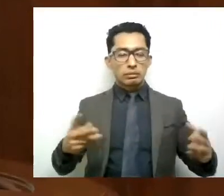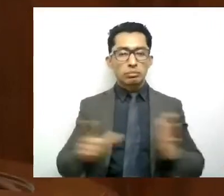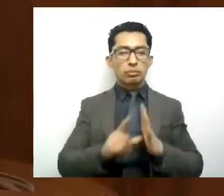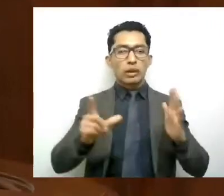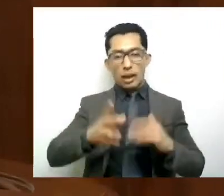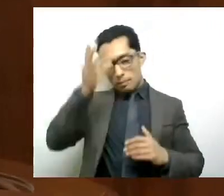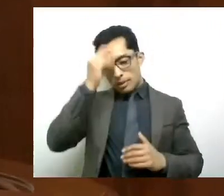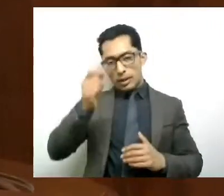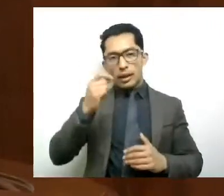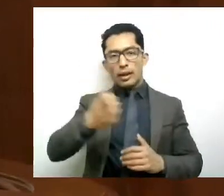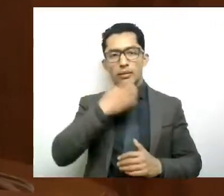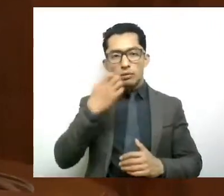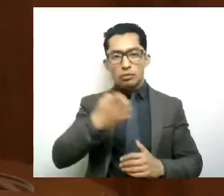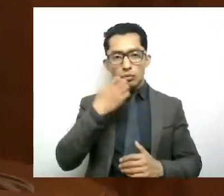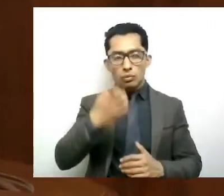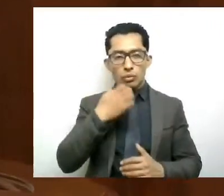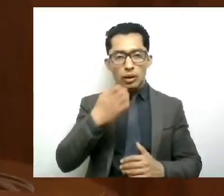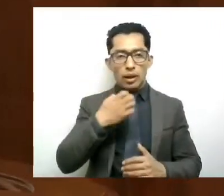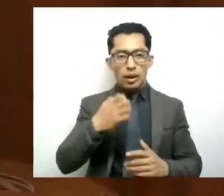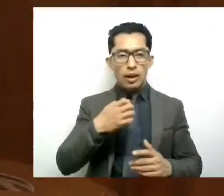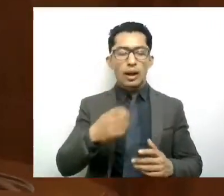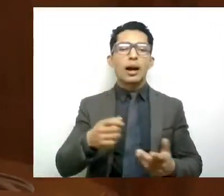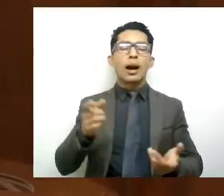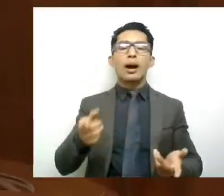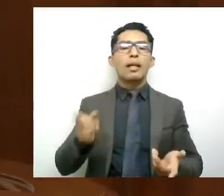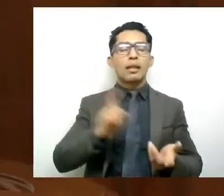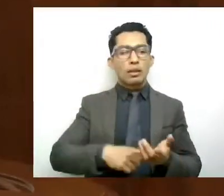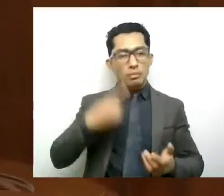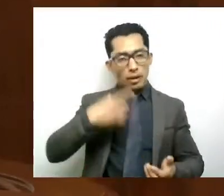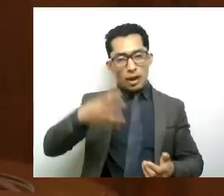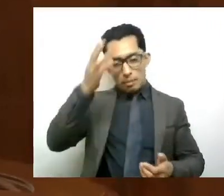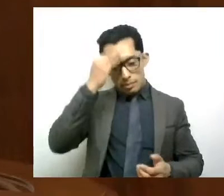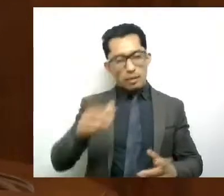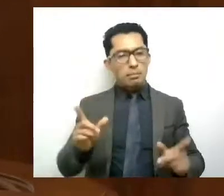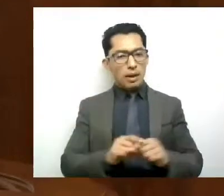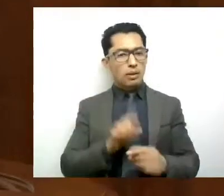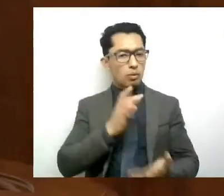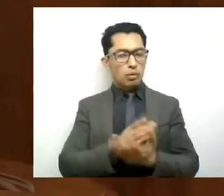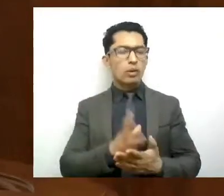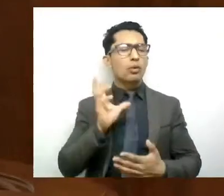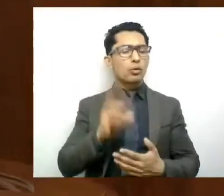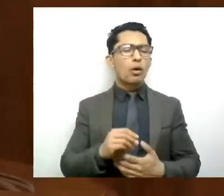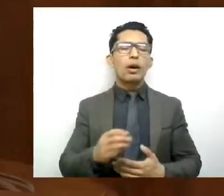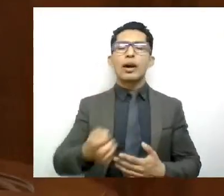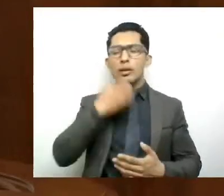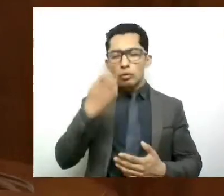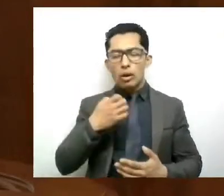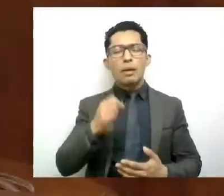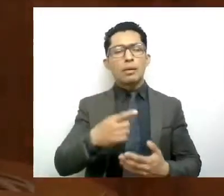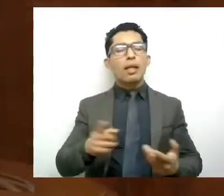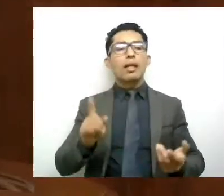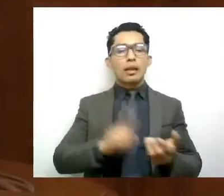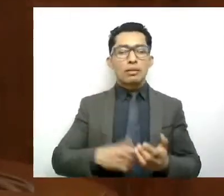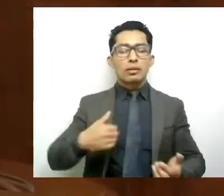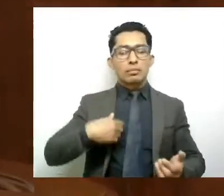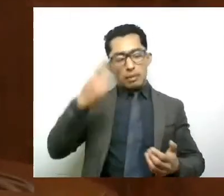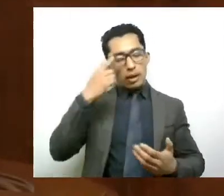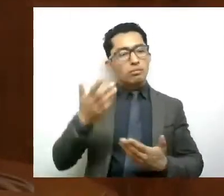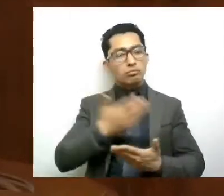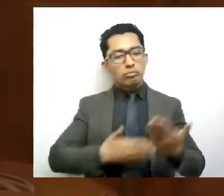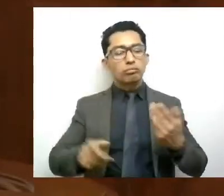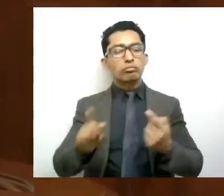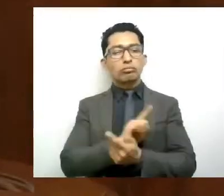no solo son los espacios para adquirir conocimientos, sino espacios de socialización,